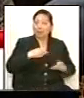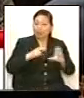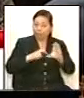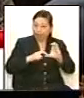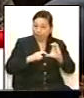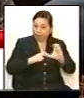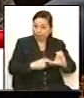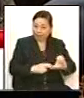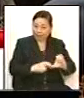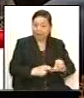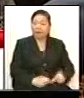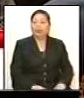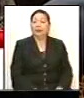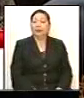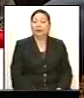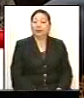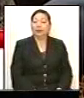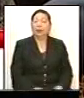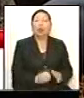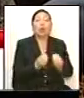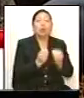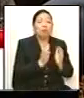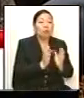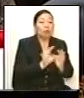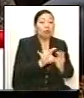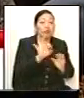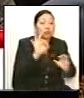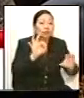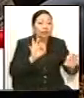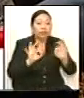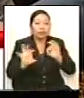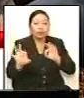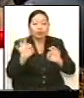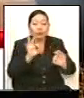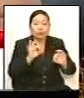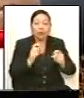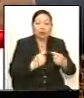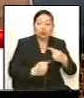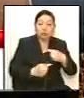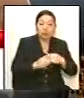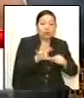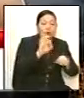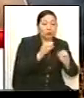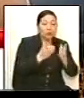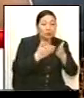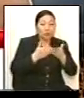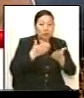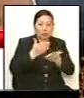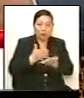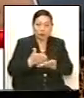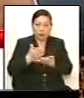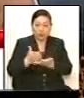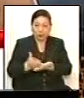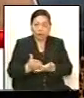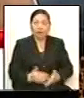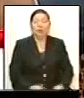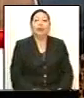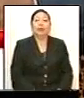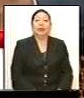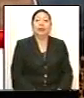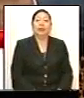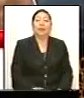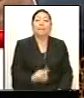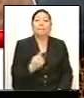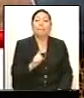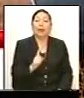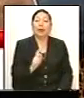y Comunicaciones la clasificación y reclasificación de los terminales portuarios existentes.